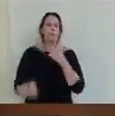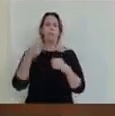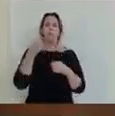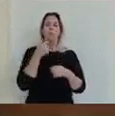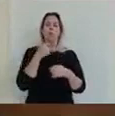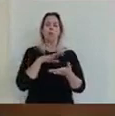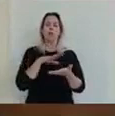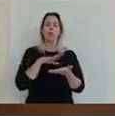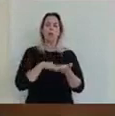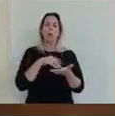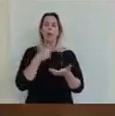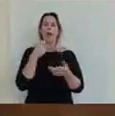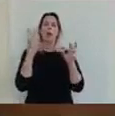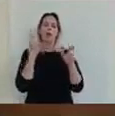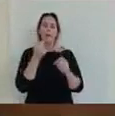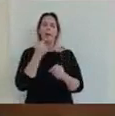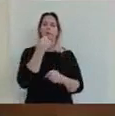Ascúa,